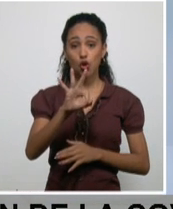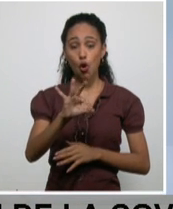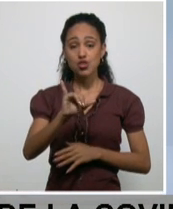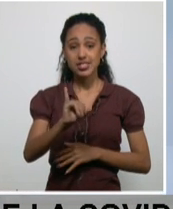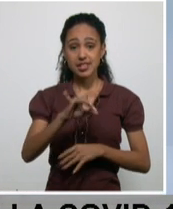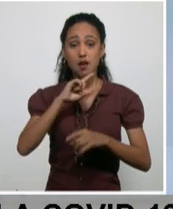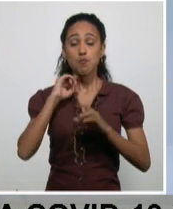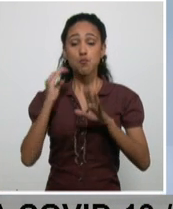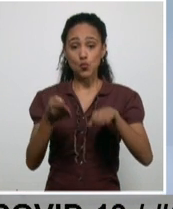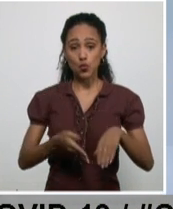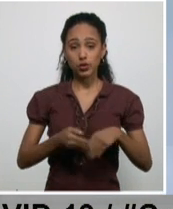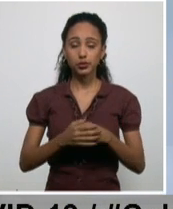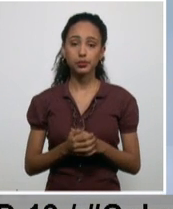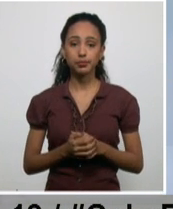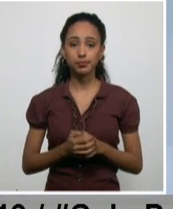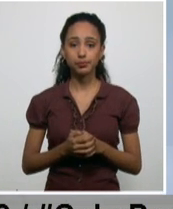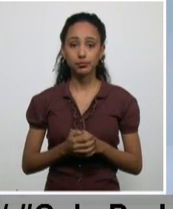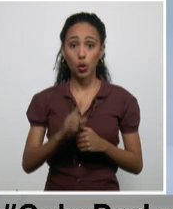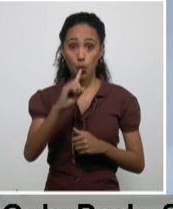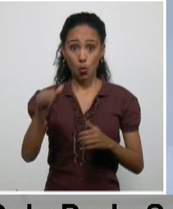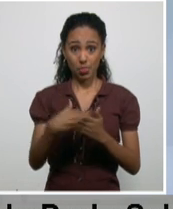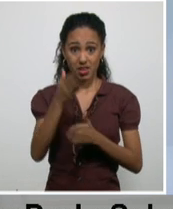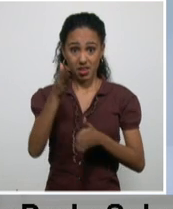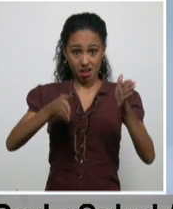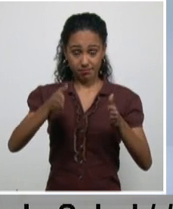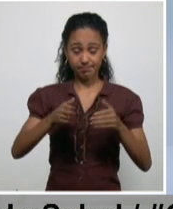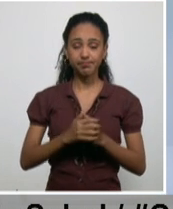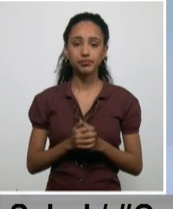176.786 fallecidos, solo en un día